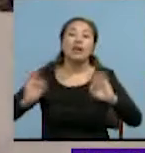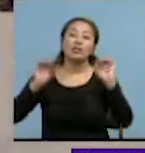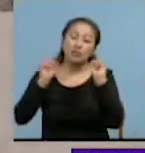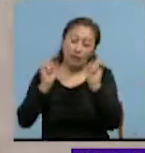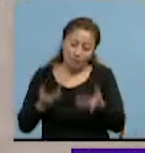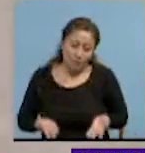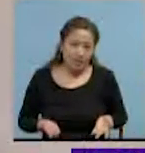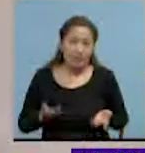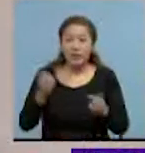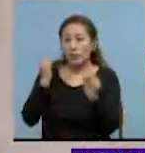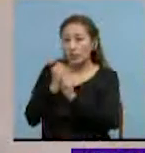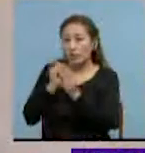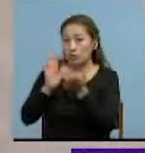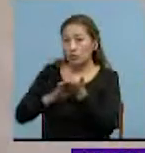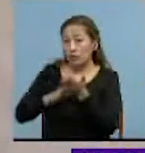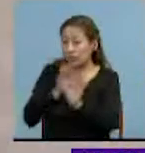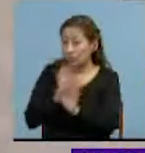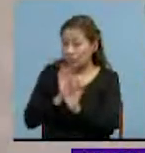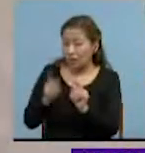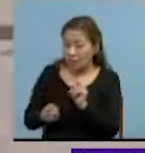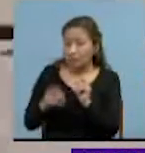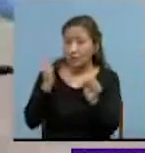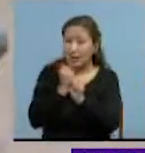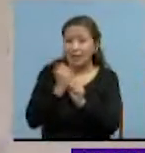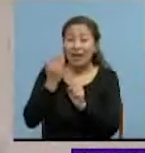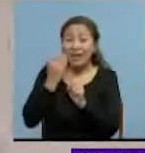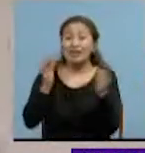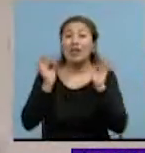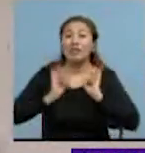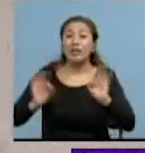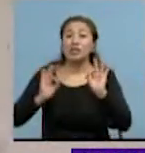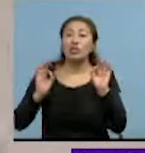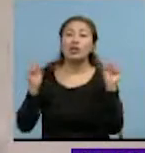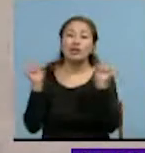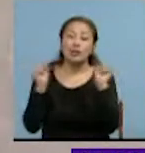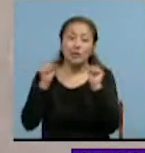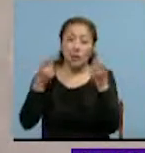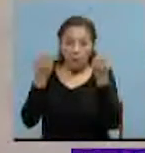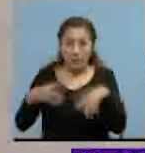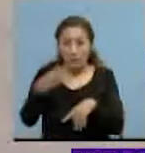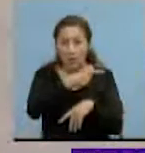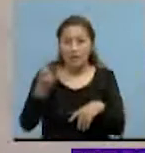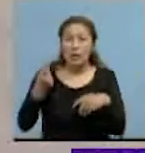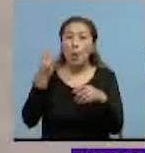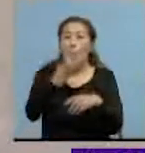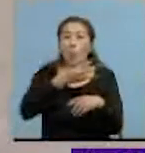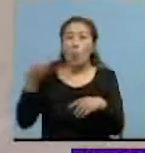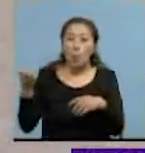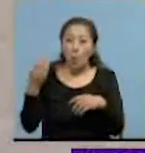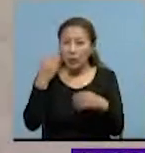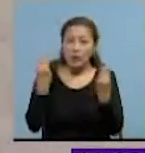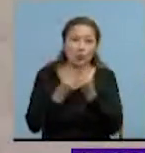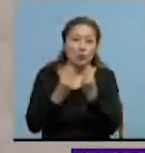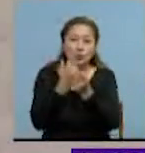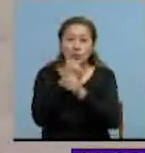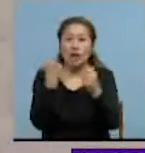Sí, estamos trabajando sobre eso. Ya tenemos todas las que son las actividades de invierno. Desde arrancamos la primera semana, las 4 semanas vamos a tener muchos eventos que